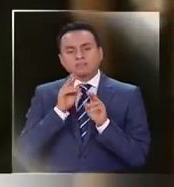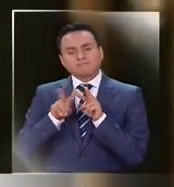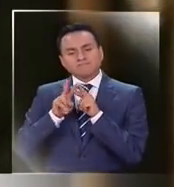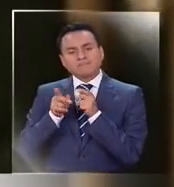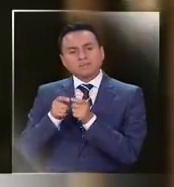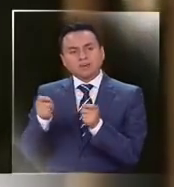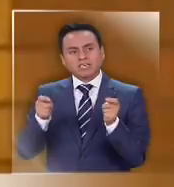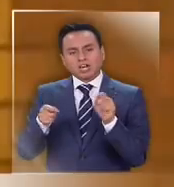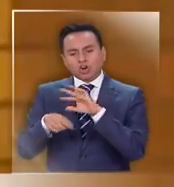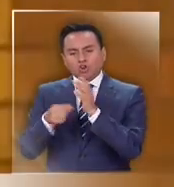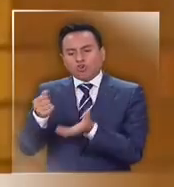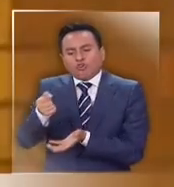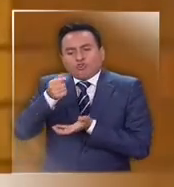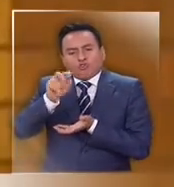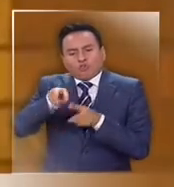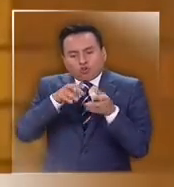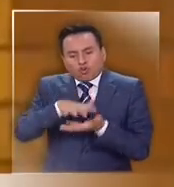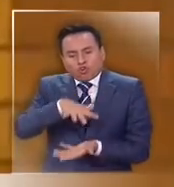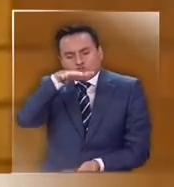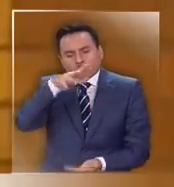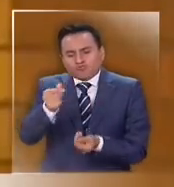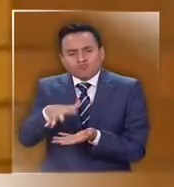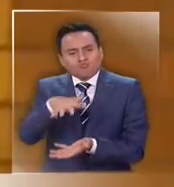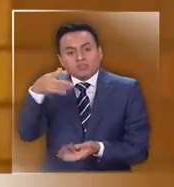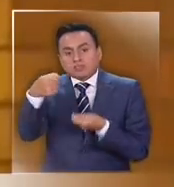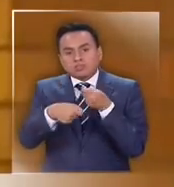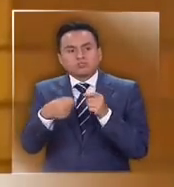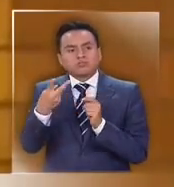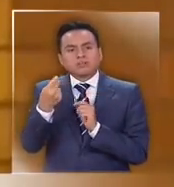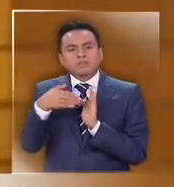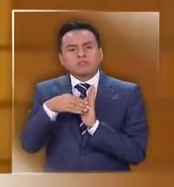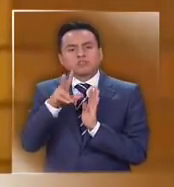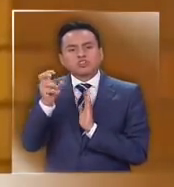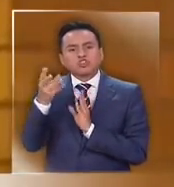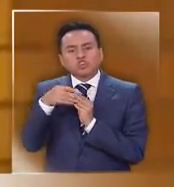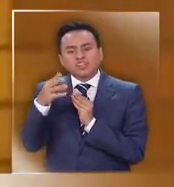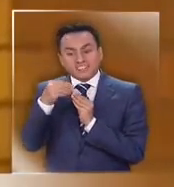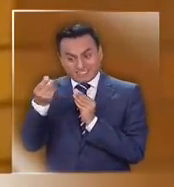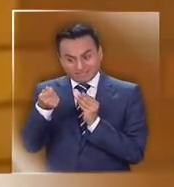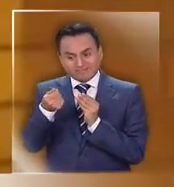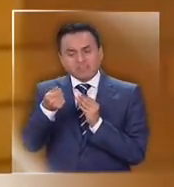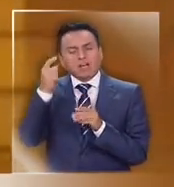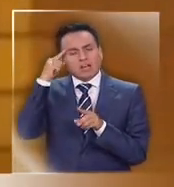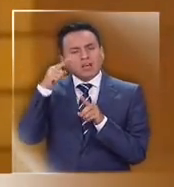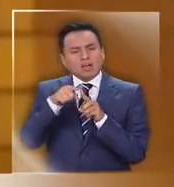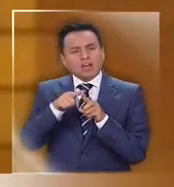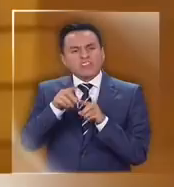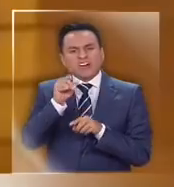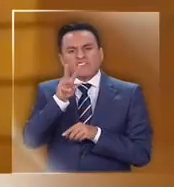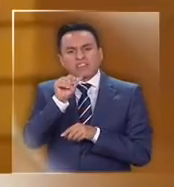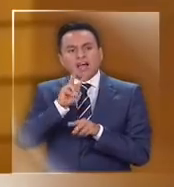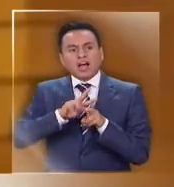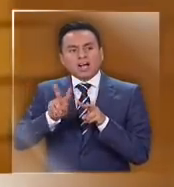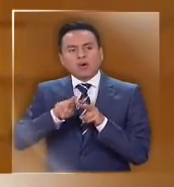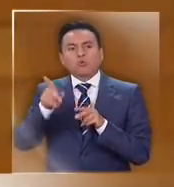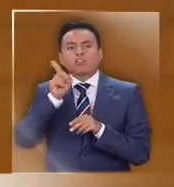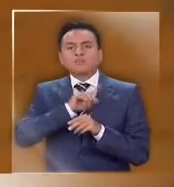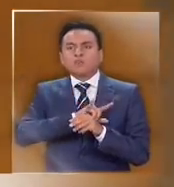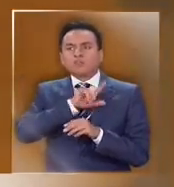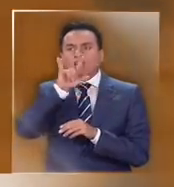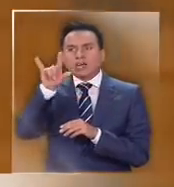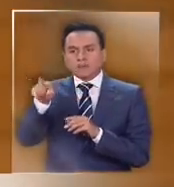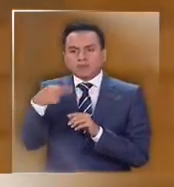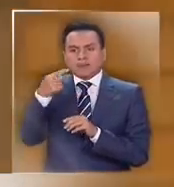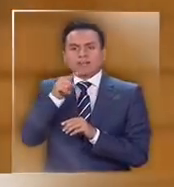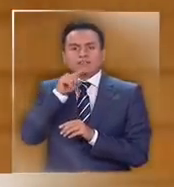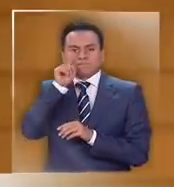para recaudar fondos. Hasta ahora reunieron $12,800 y con ellos pretenden que David haga su último viaje en